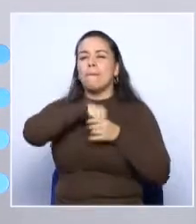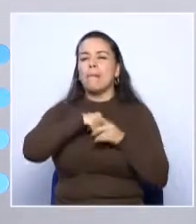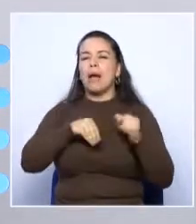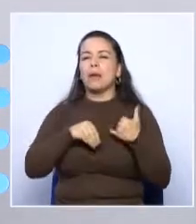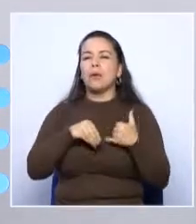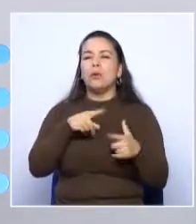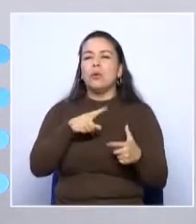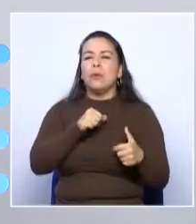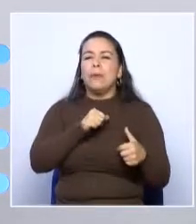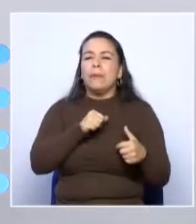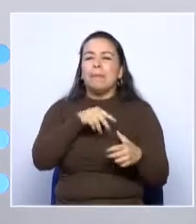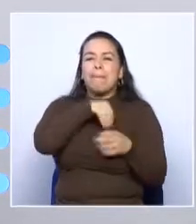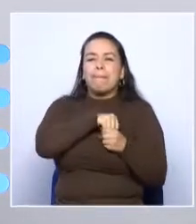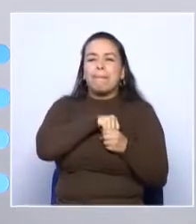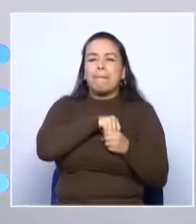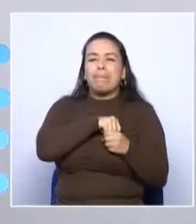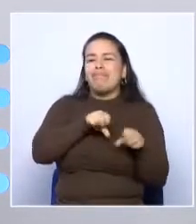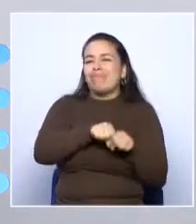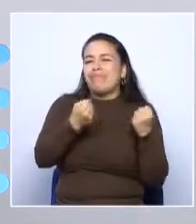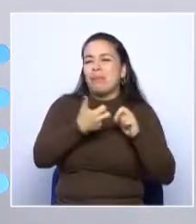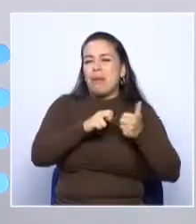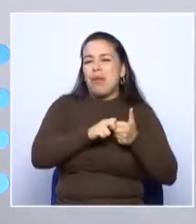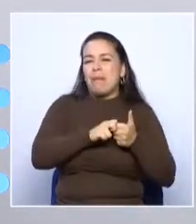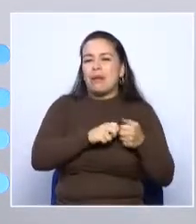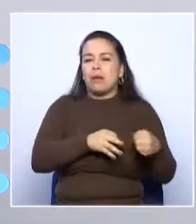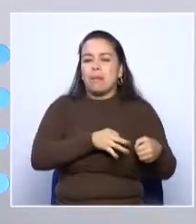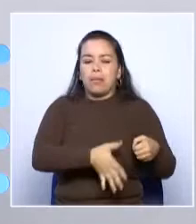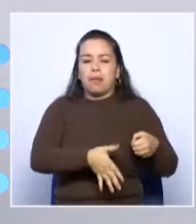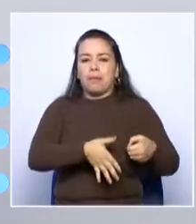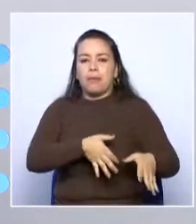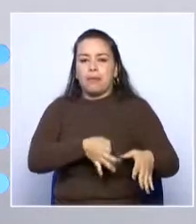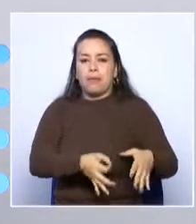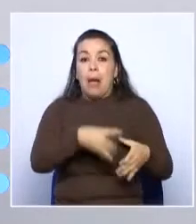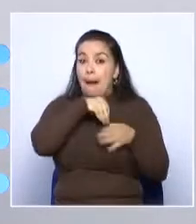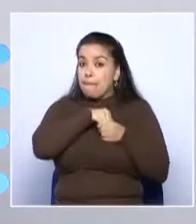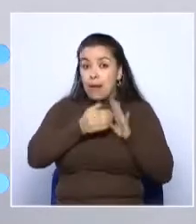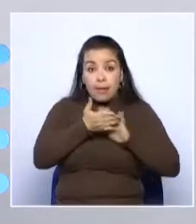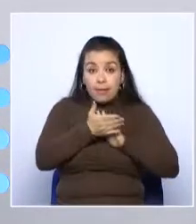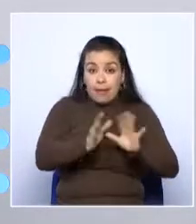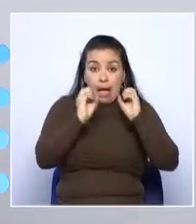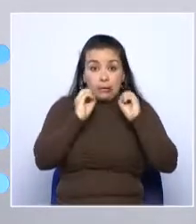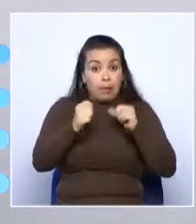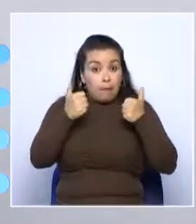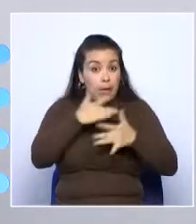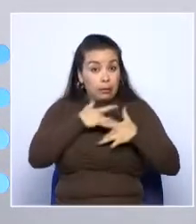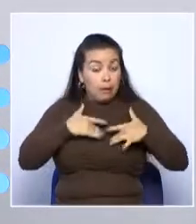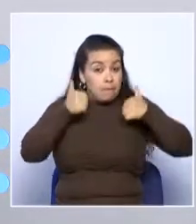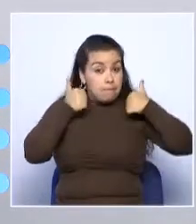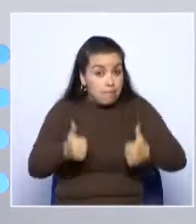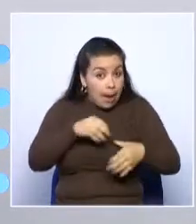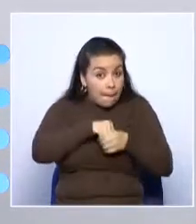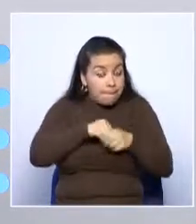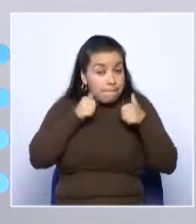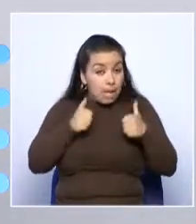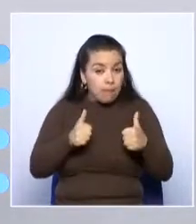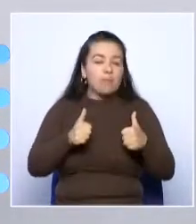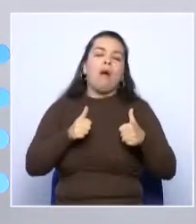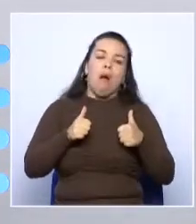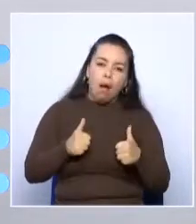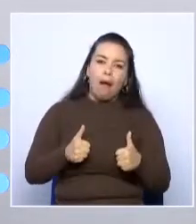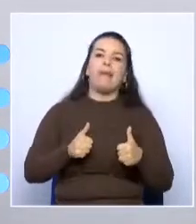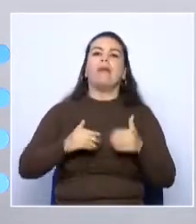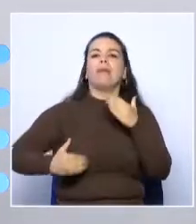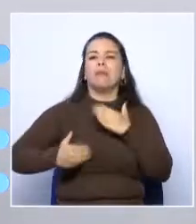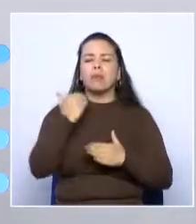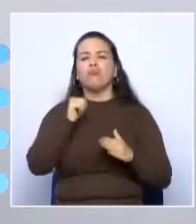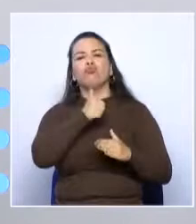esté produciendo la secreción por el pezón. Una vez que ya se descarte que no hay ninguna lesión adentro de la mama, entonces ahí ya